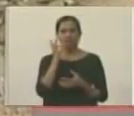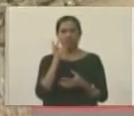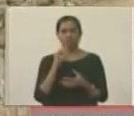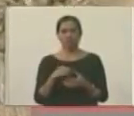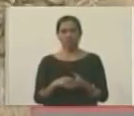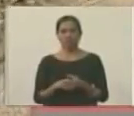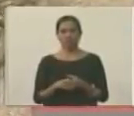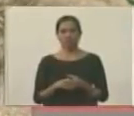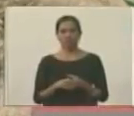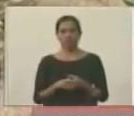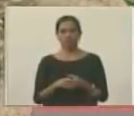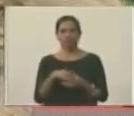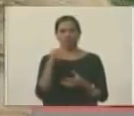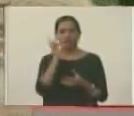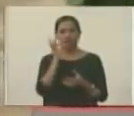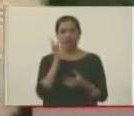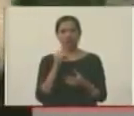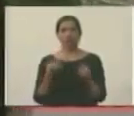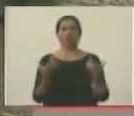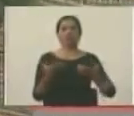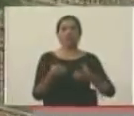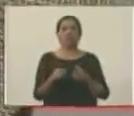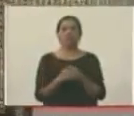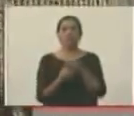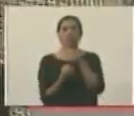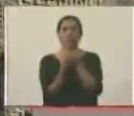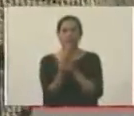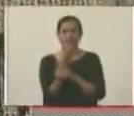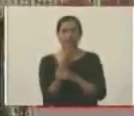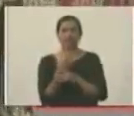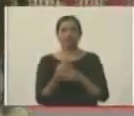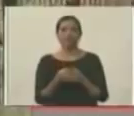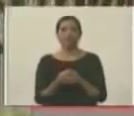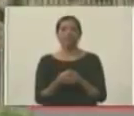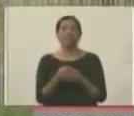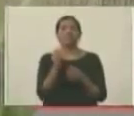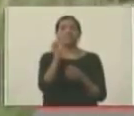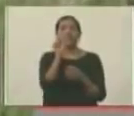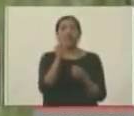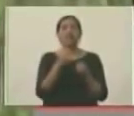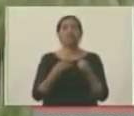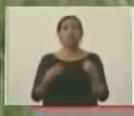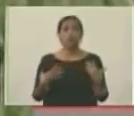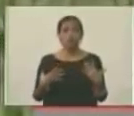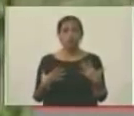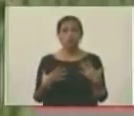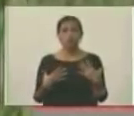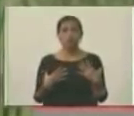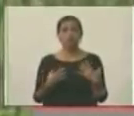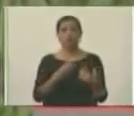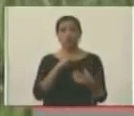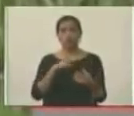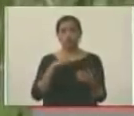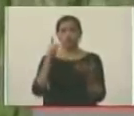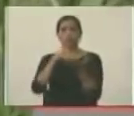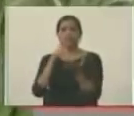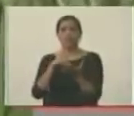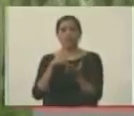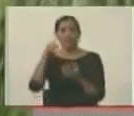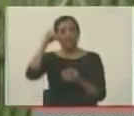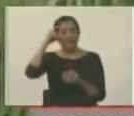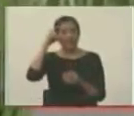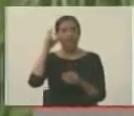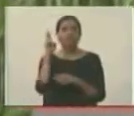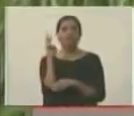Esto es café. Increíble, ¿no? Y estas son las maticas de arroz. Nosotros participamos el día viernes en la siembra de